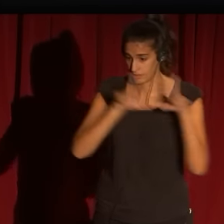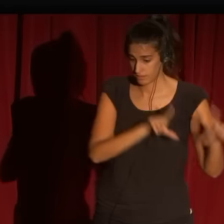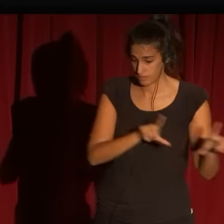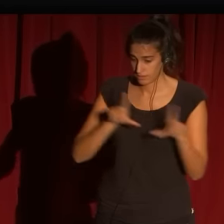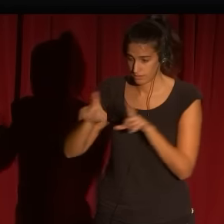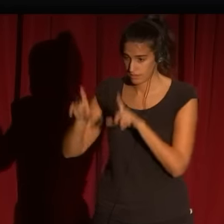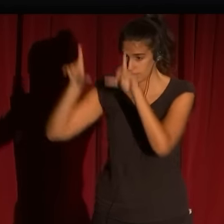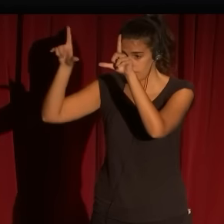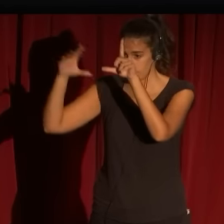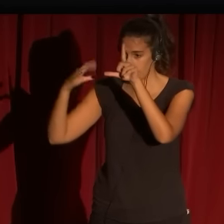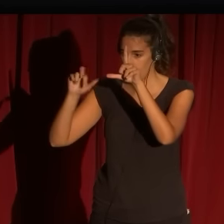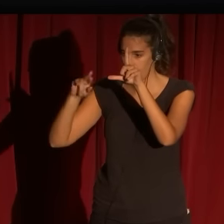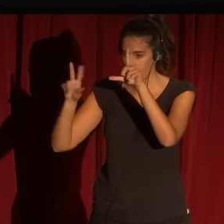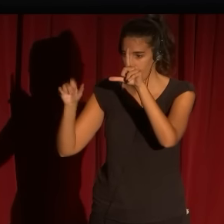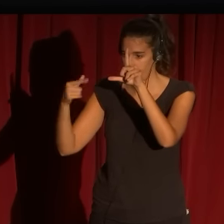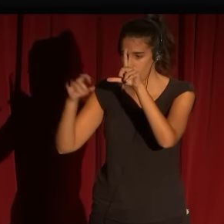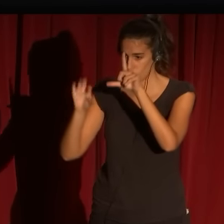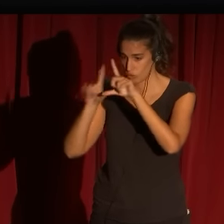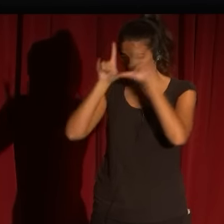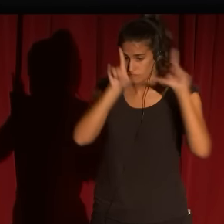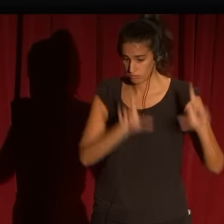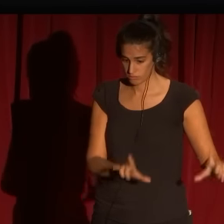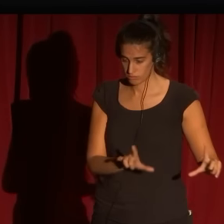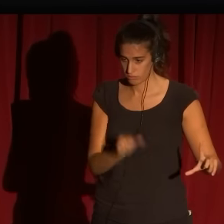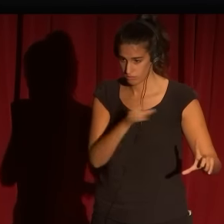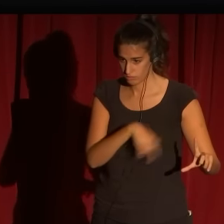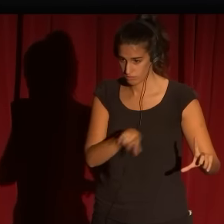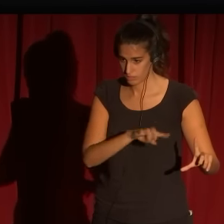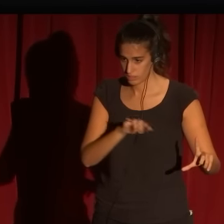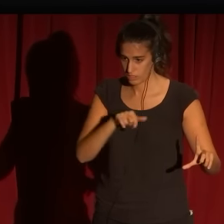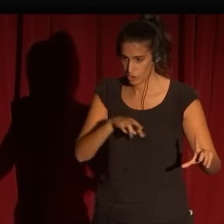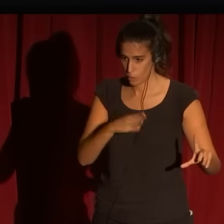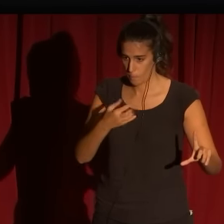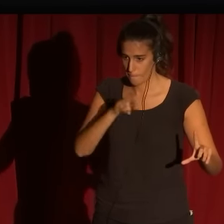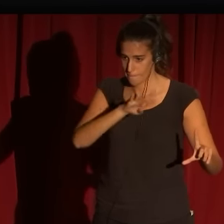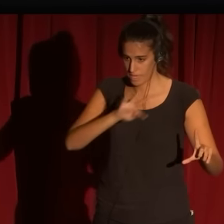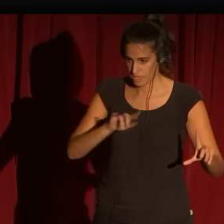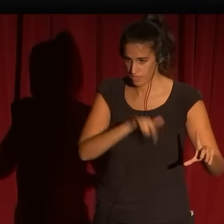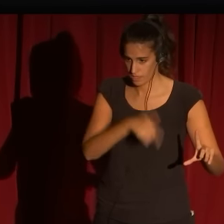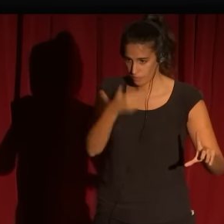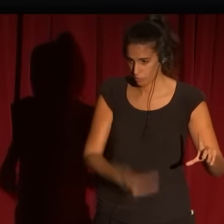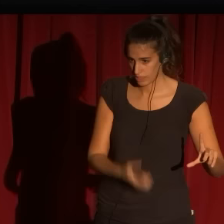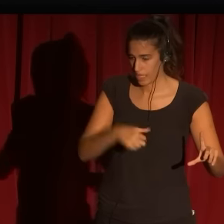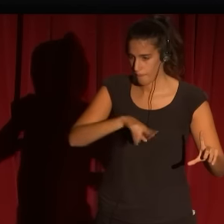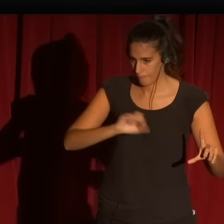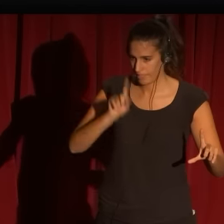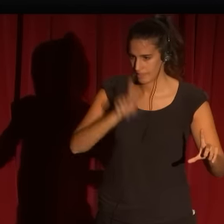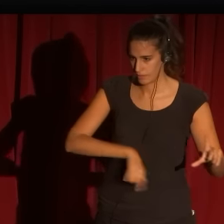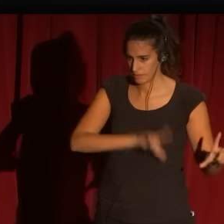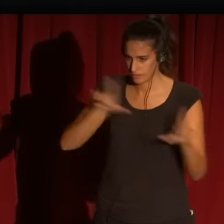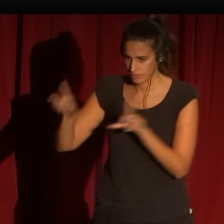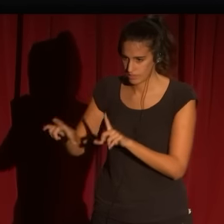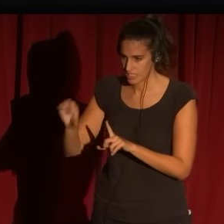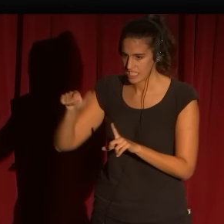arriba A la derecha es de Caraballo el que veis debajo de clar Peters es de untal losas bert un pintor importante de amberes también el que está a la derecha es de